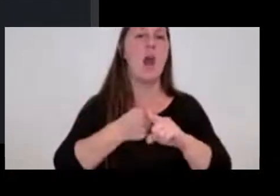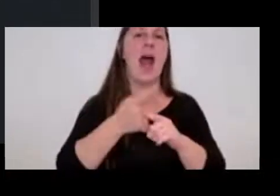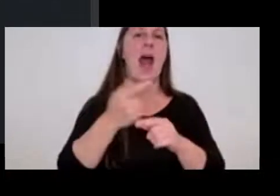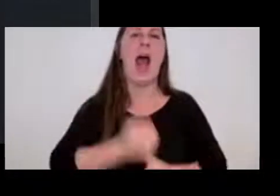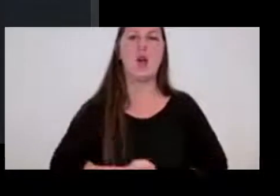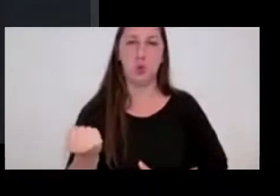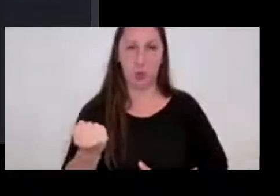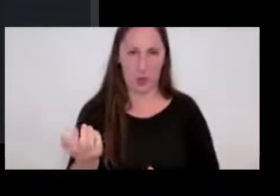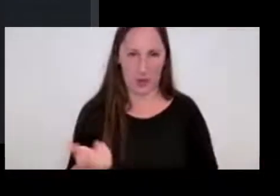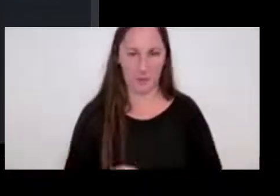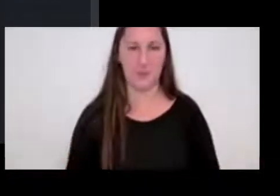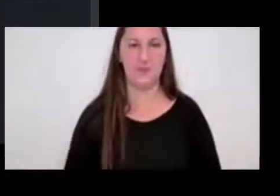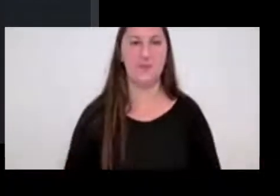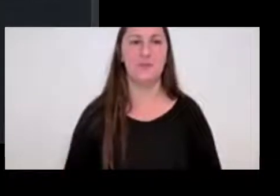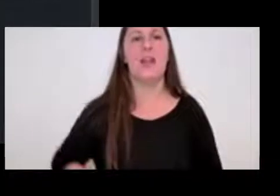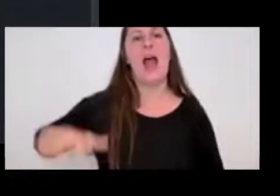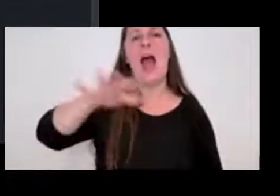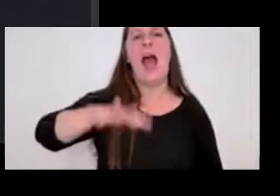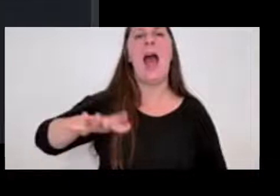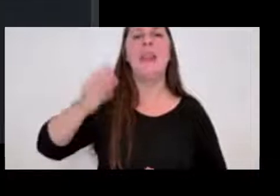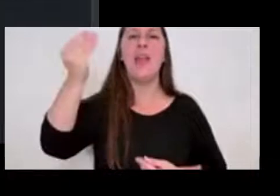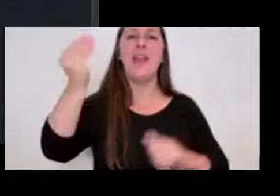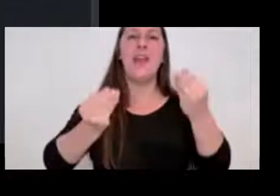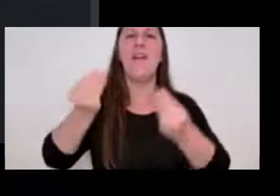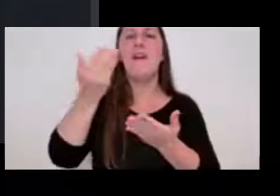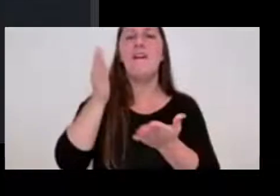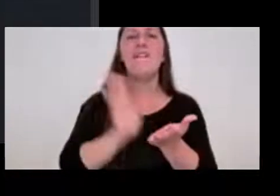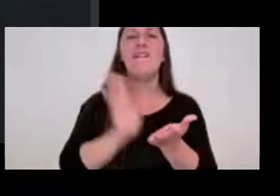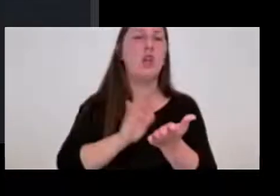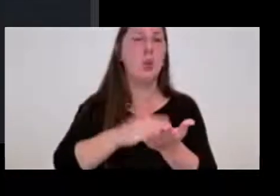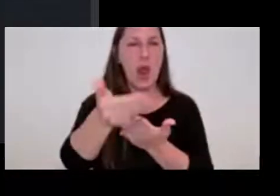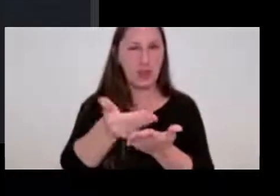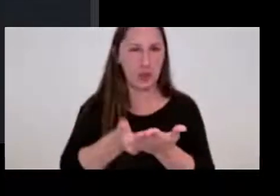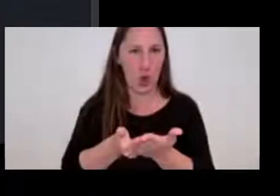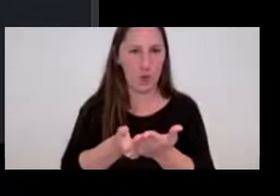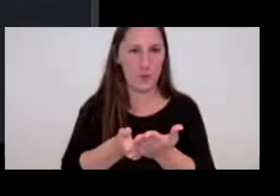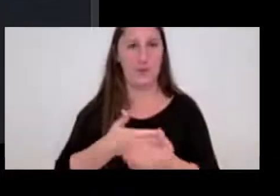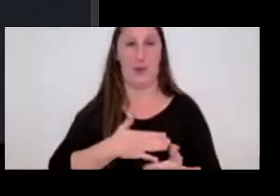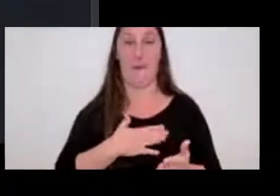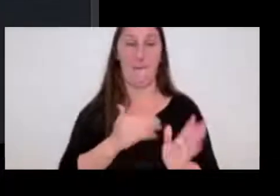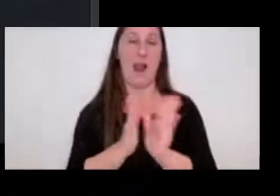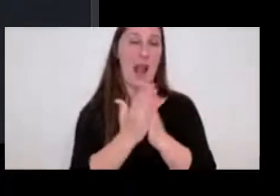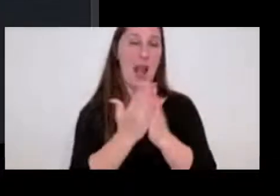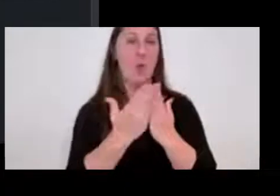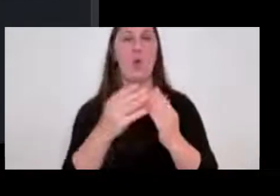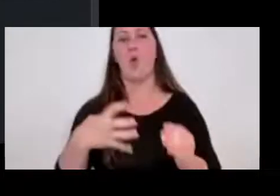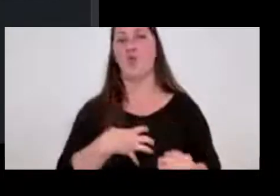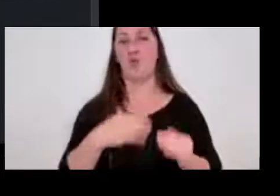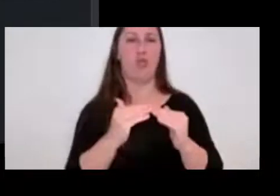Y acá pasamos al área de facturación. Esto está más extendido en el libro o los cursos de posgrado que damos,